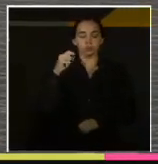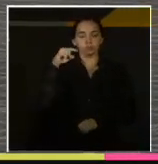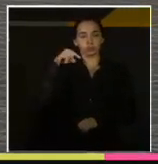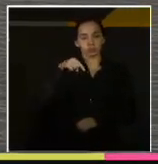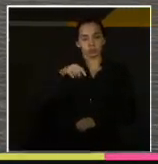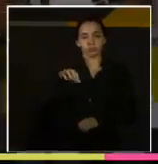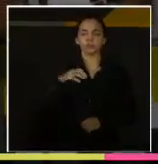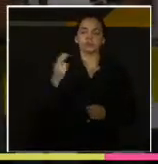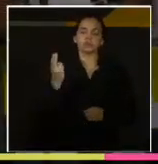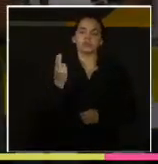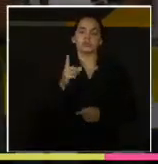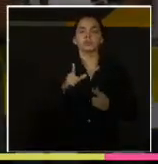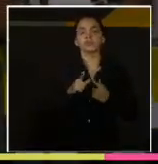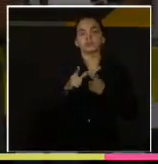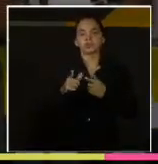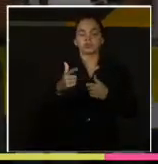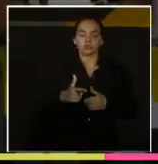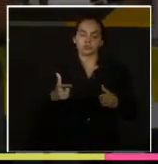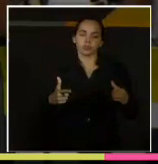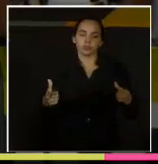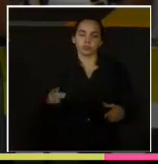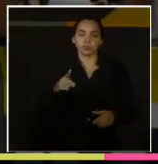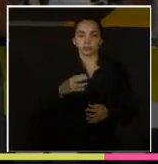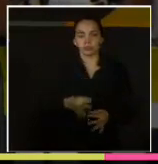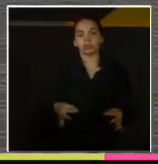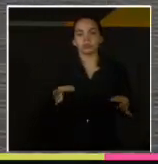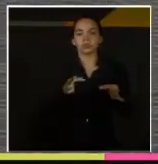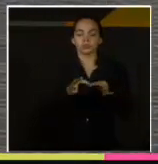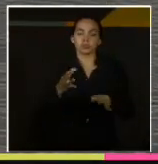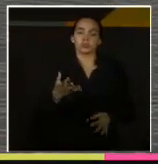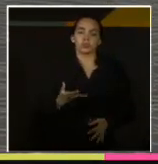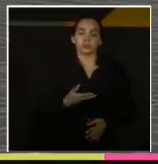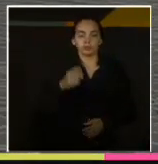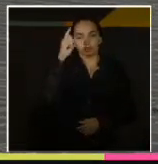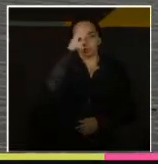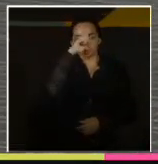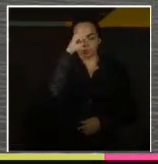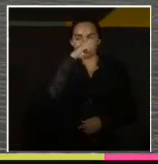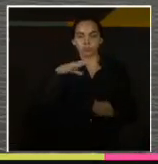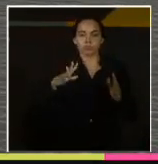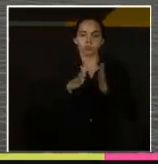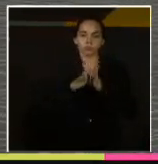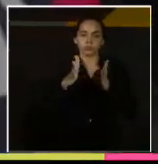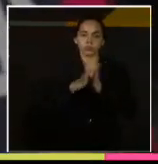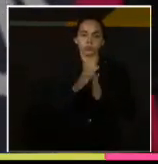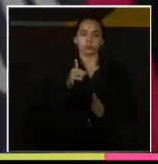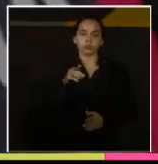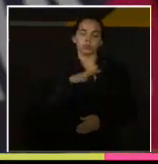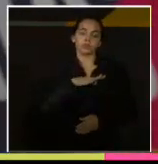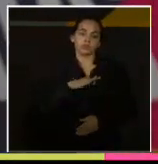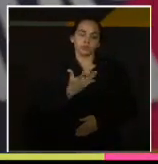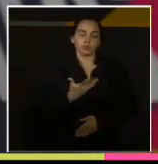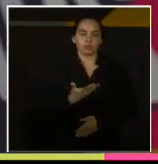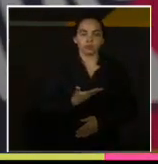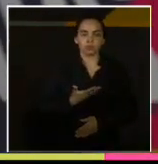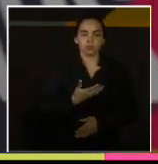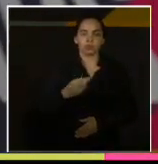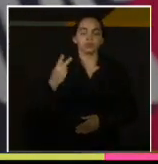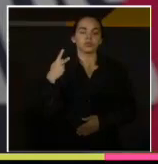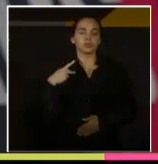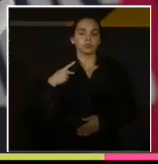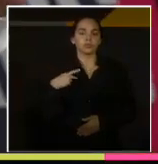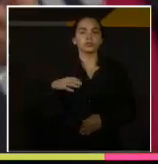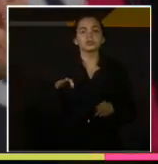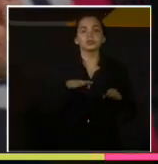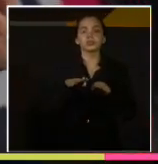nuestro crecimiento. En la medida en que tengamos estos consejos de participación, vamos a tener a ciudadanos que ejercerán a